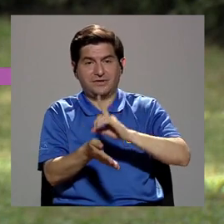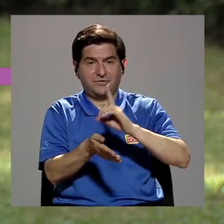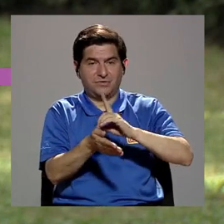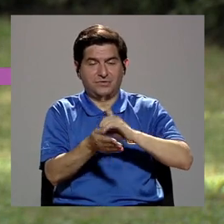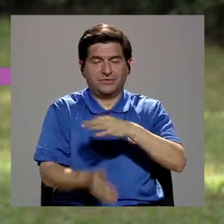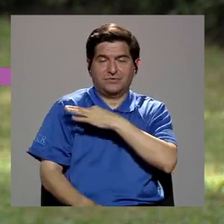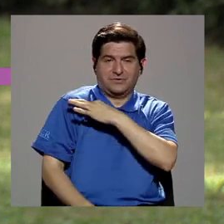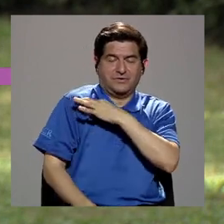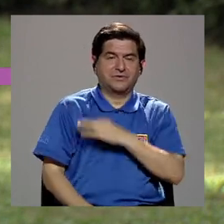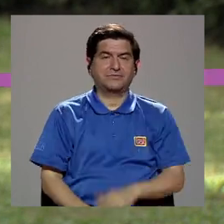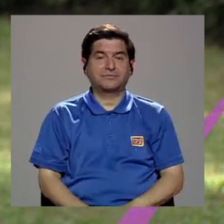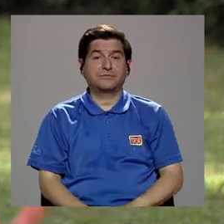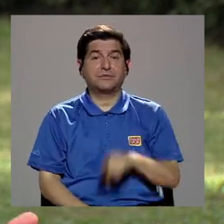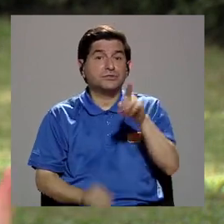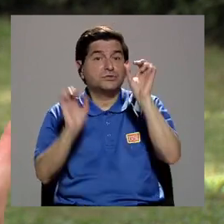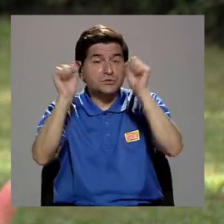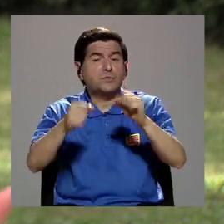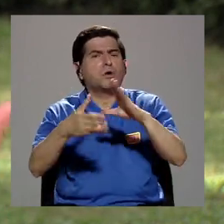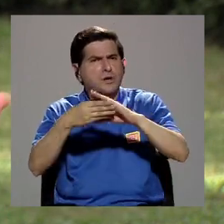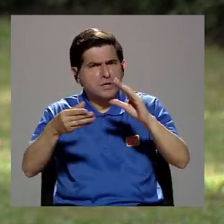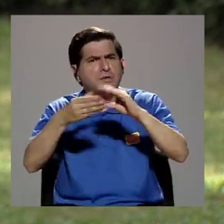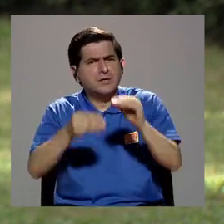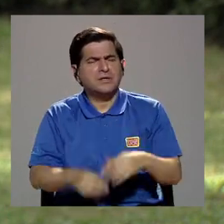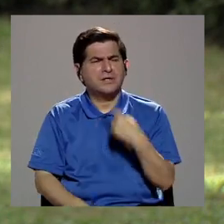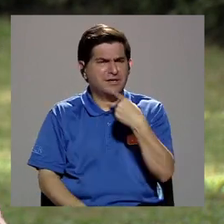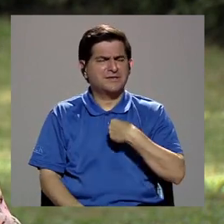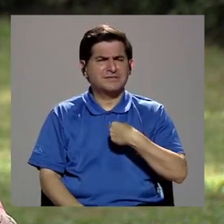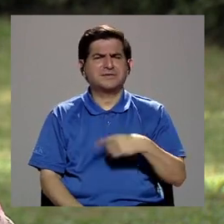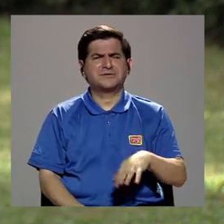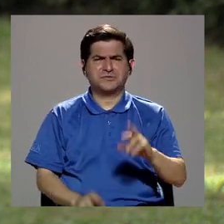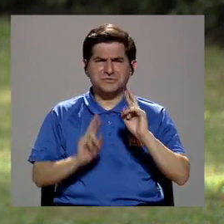nuestro invitado. Y de paso, si lo logra, cuéntenos y nos